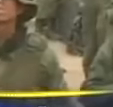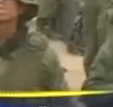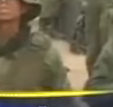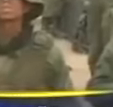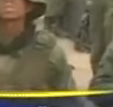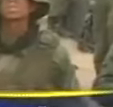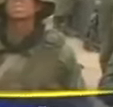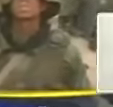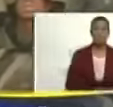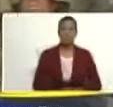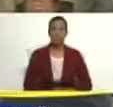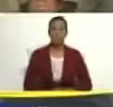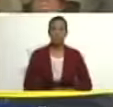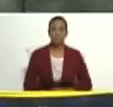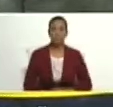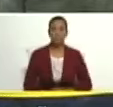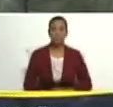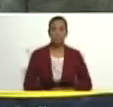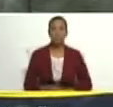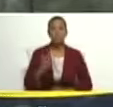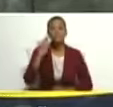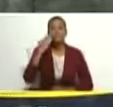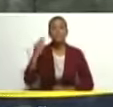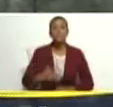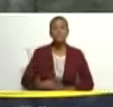la que está al mando de nuestra Fuerza Armada.